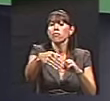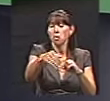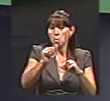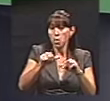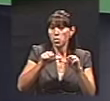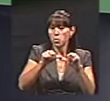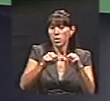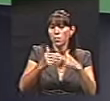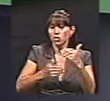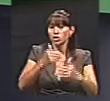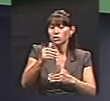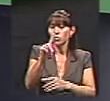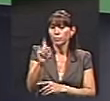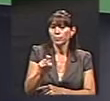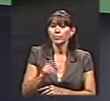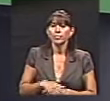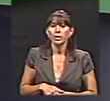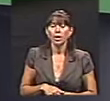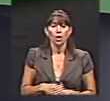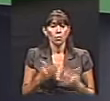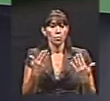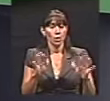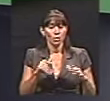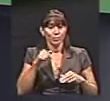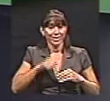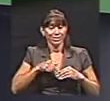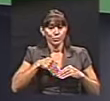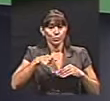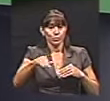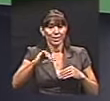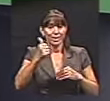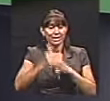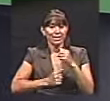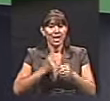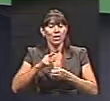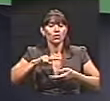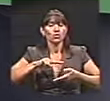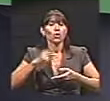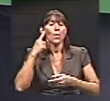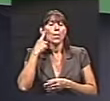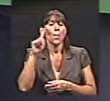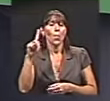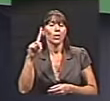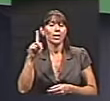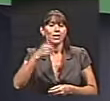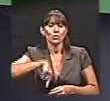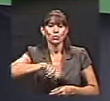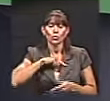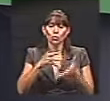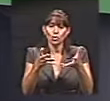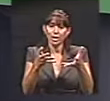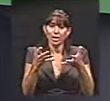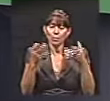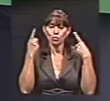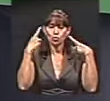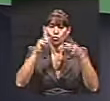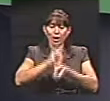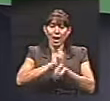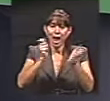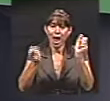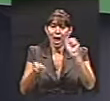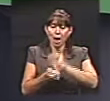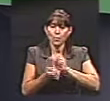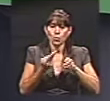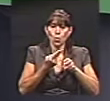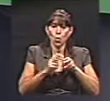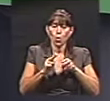proceso? Sí, bueno, estos 10 años se debe a que los cambios que nosotros procuramos generar en el corto, en el